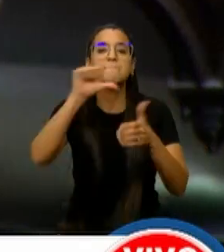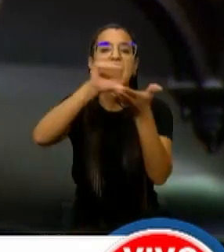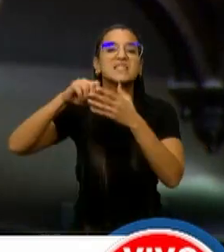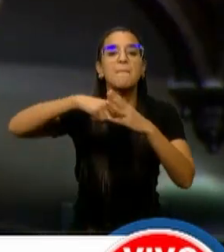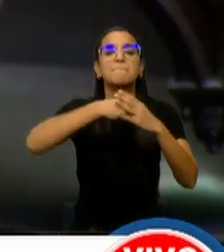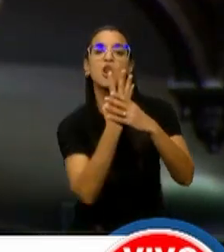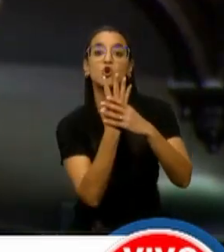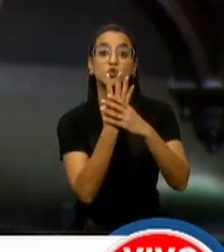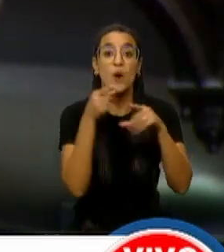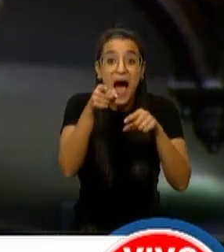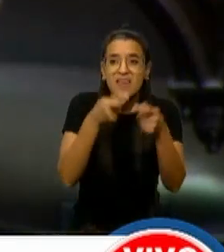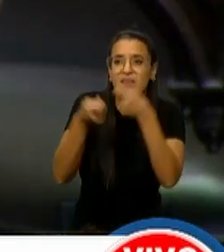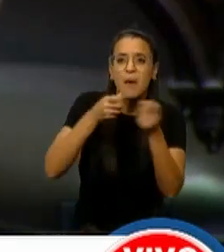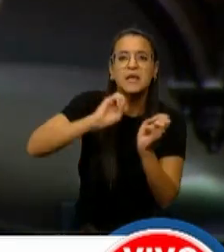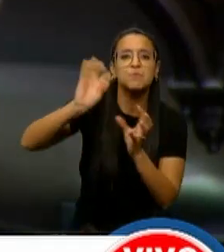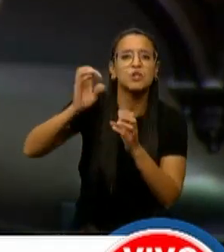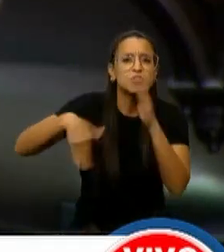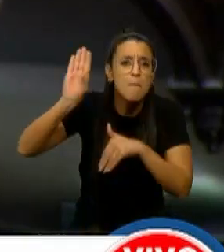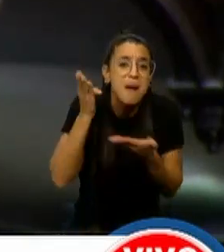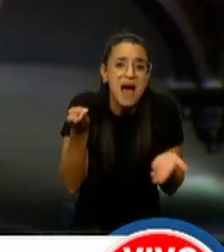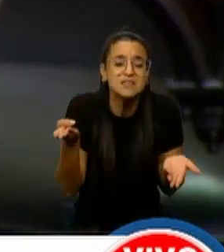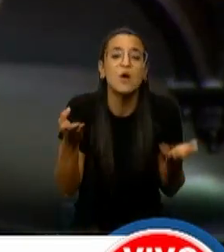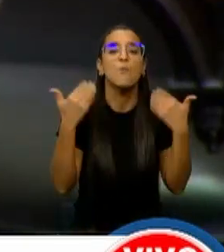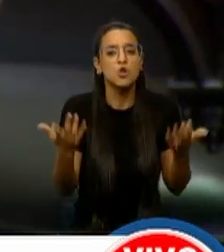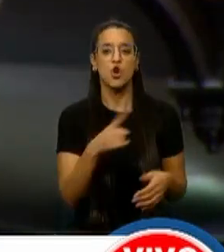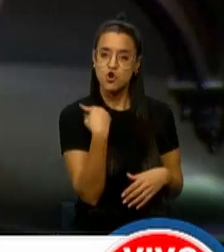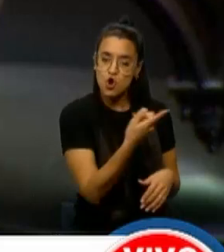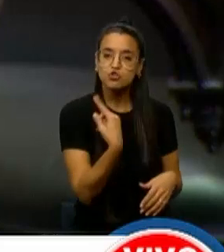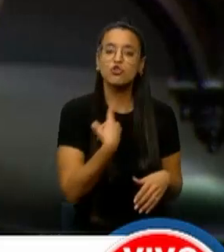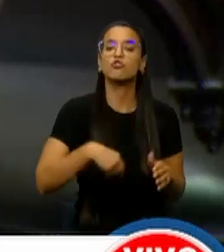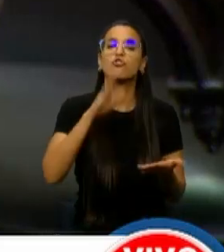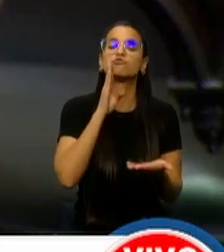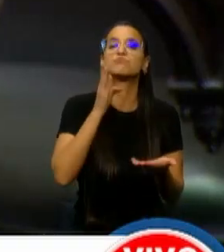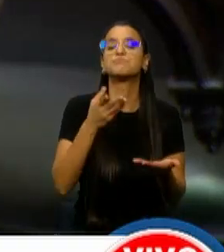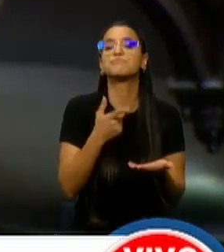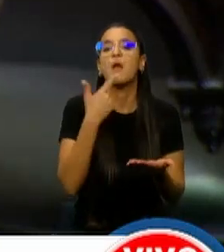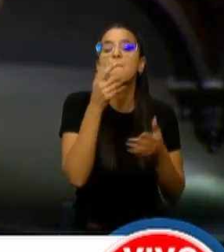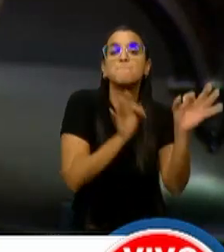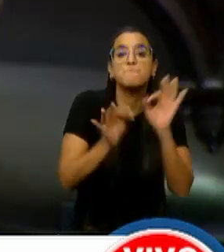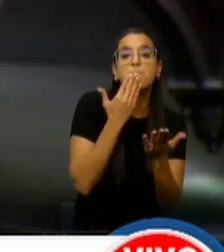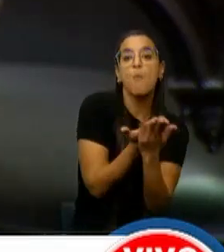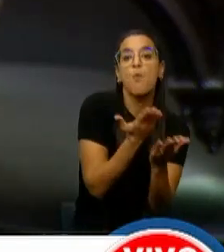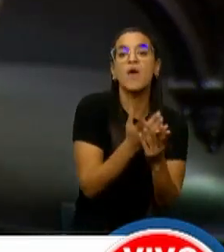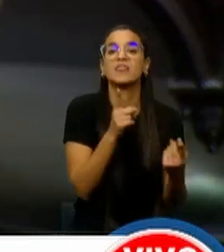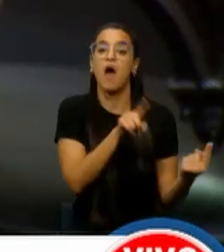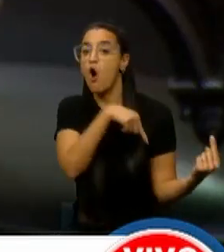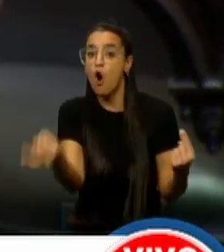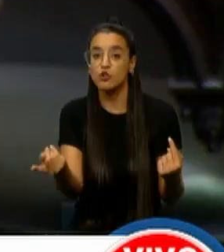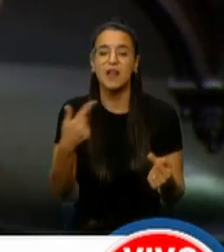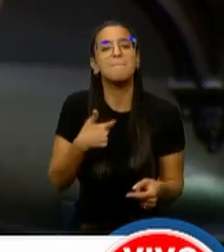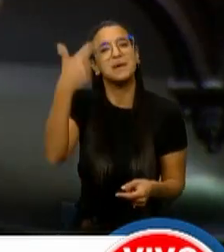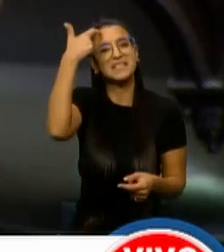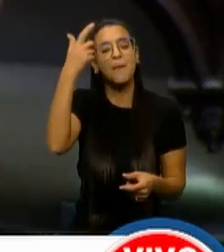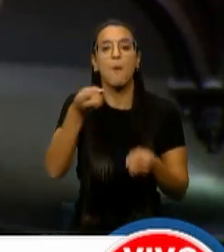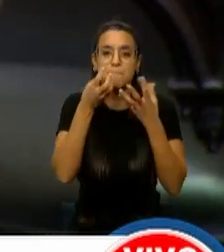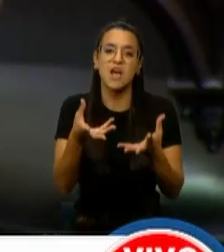Mercosur, nuestro principal destino de exportación. Por eso nosotros presentamos un dictamen alternativo de etiquetado que entendemos es una